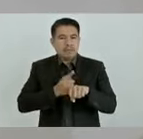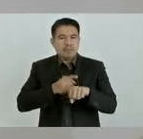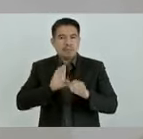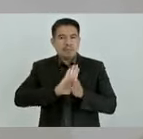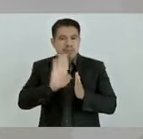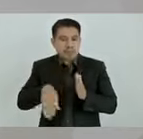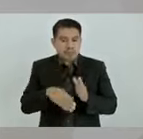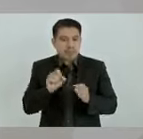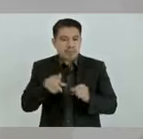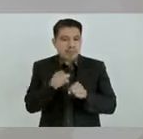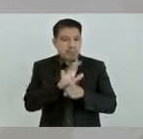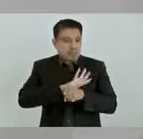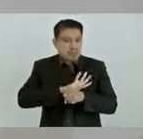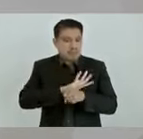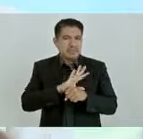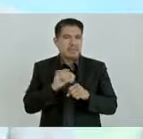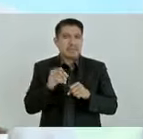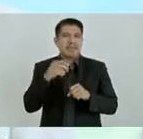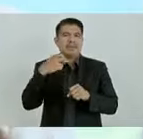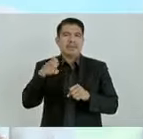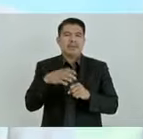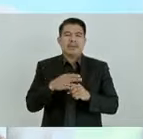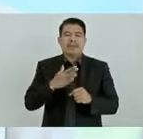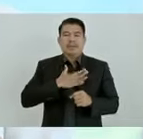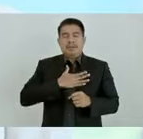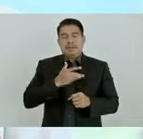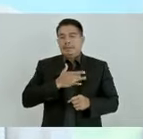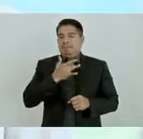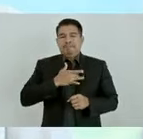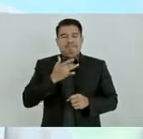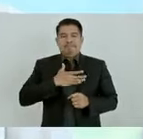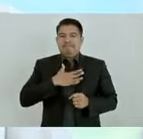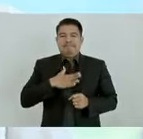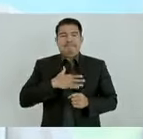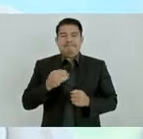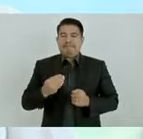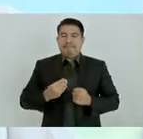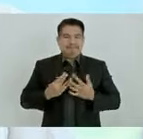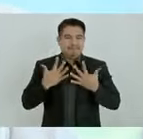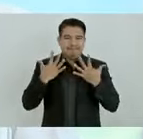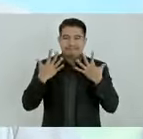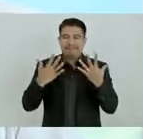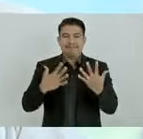por COVID, que me da mucha satisfacción. Lo celebro.